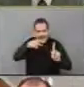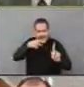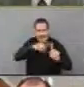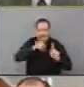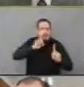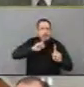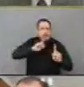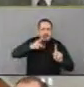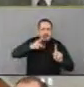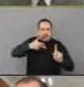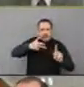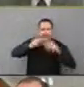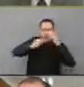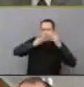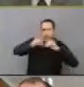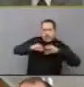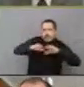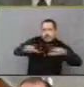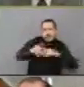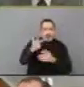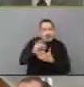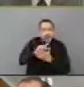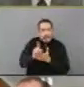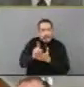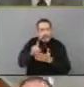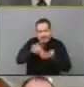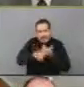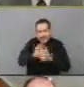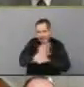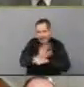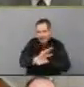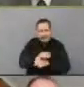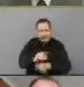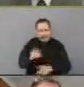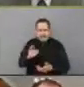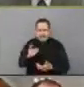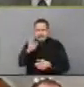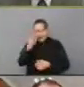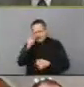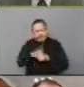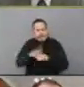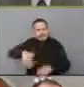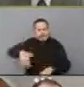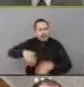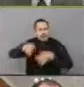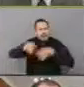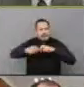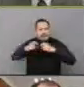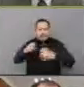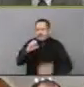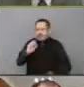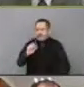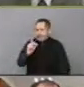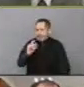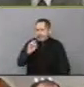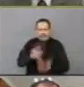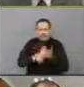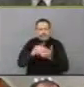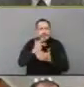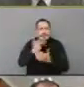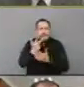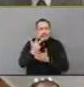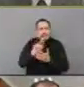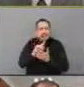denunciada y la lógica en la que se da esta aparición, a la que ya hacía alusión el magistrado Espíndola, 8 segundos en donde lo único que